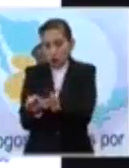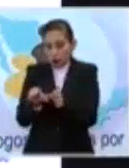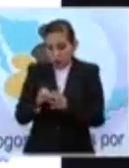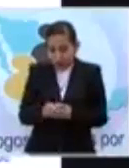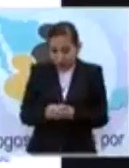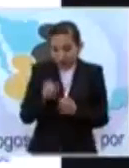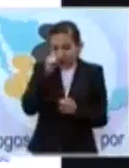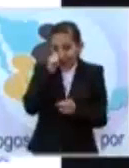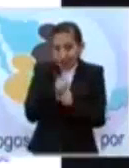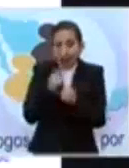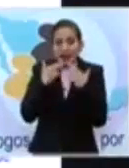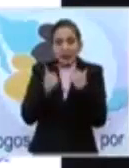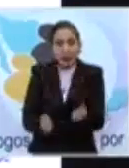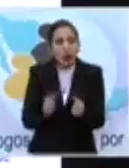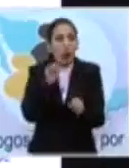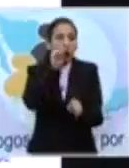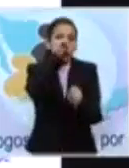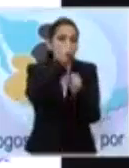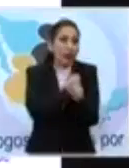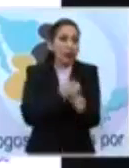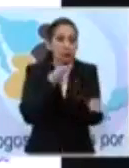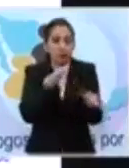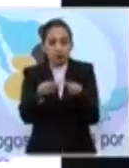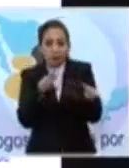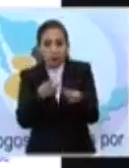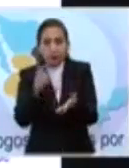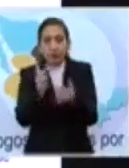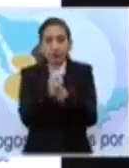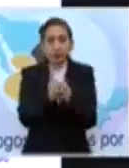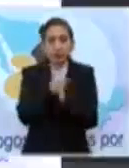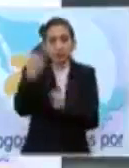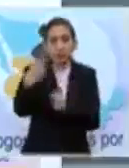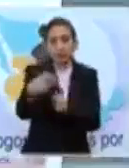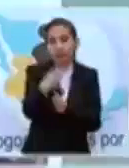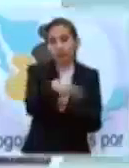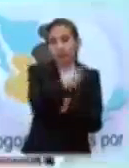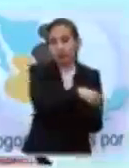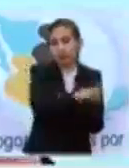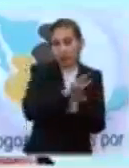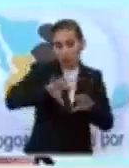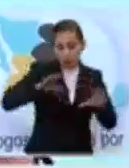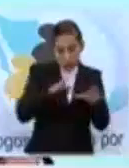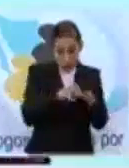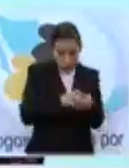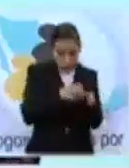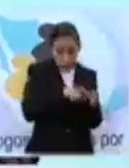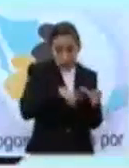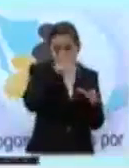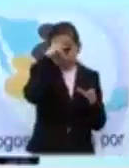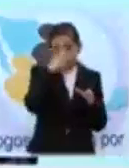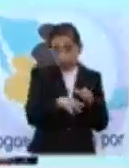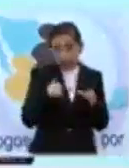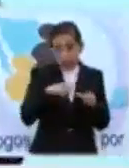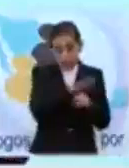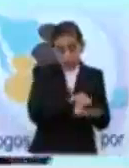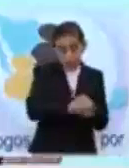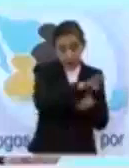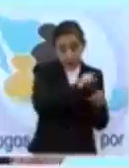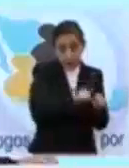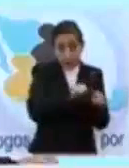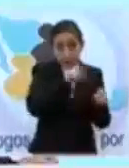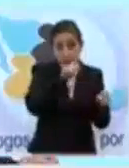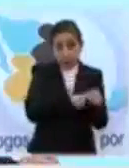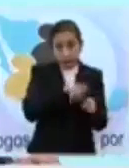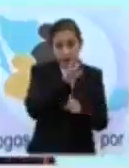Secretaría de Hacienda o la Secretaría de Planeación de los países. Existe un modelo sectorial, que es también el caso de México, en donde el sector social tiene